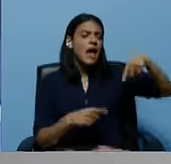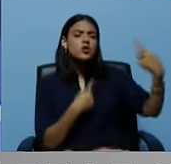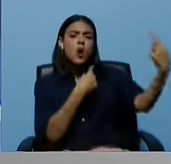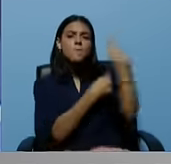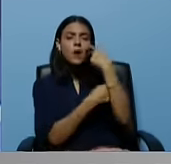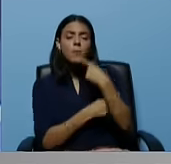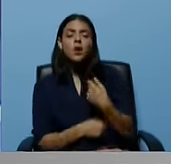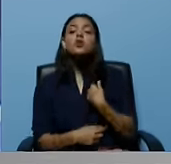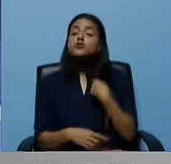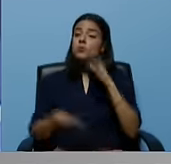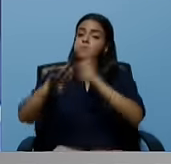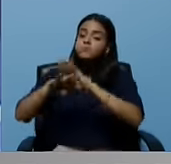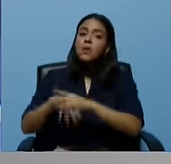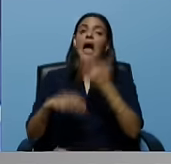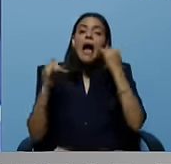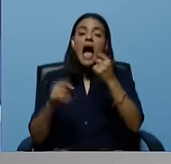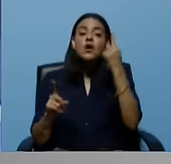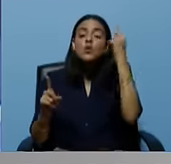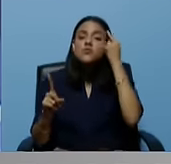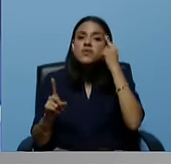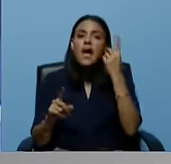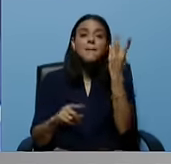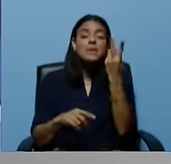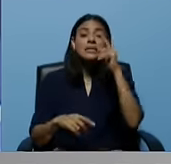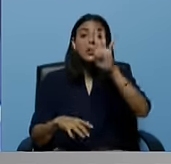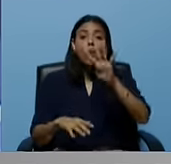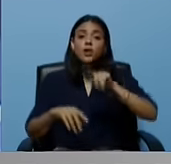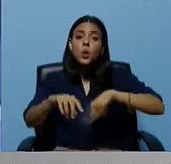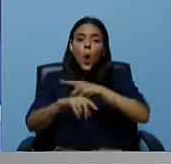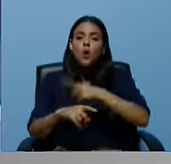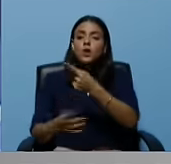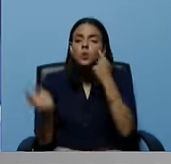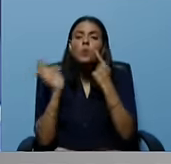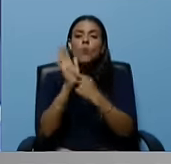horas. O mostramos lo que tenemos.